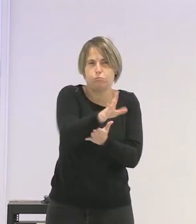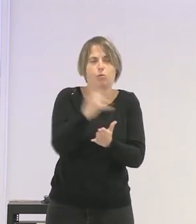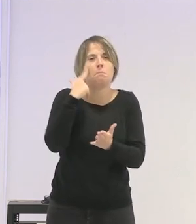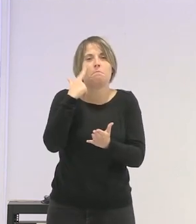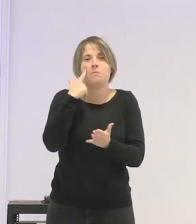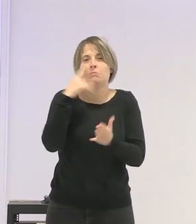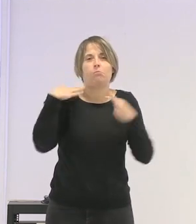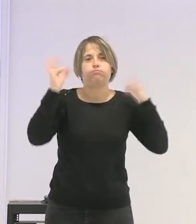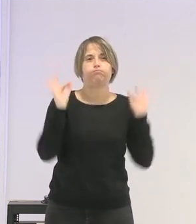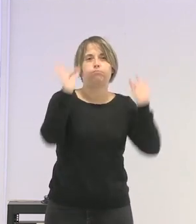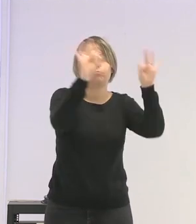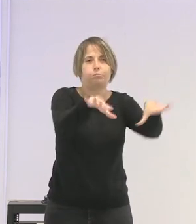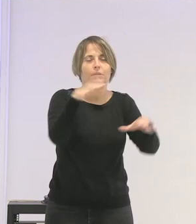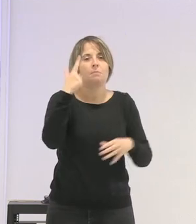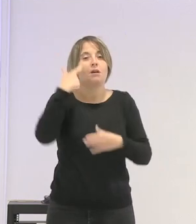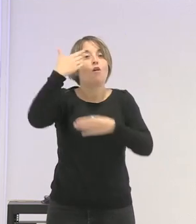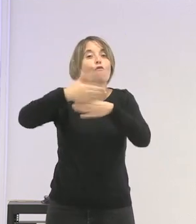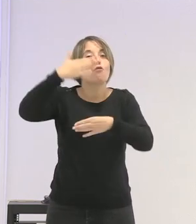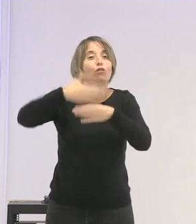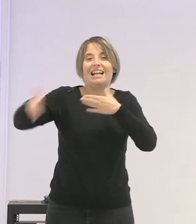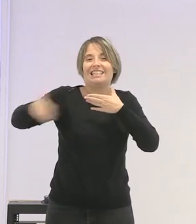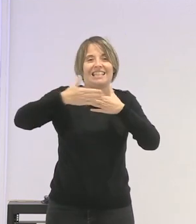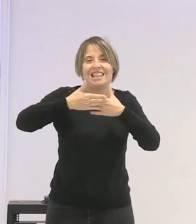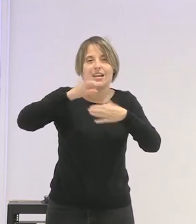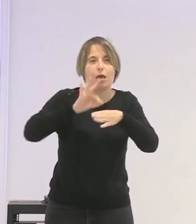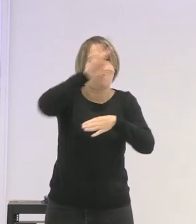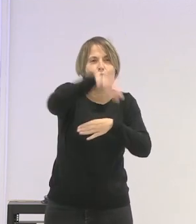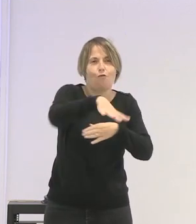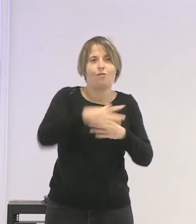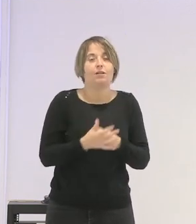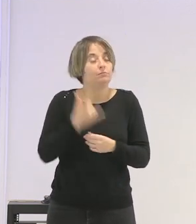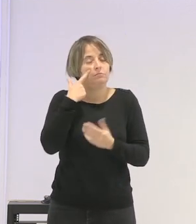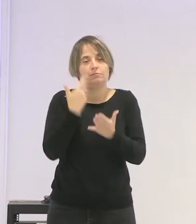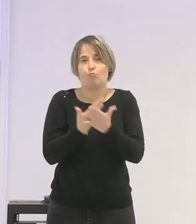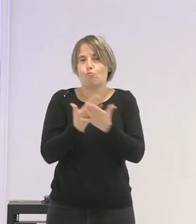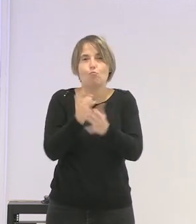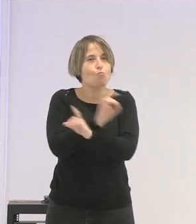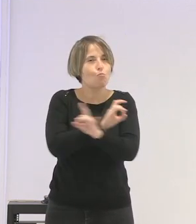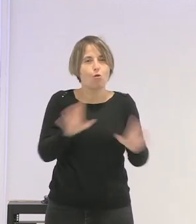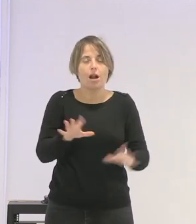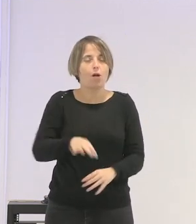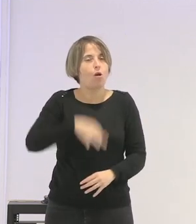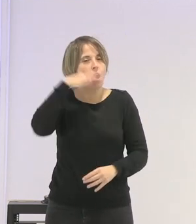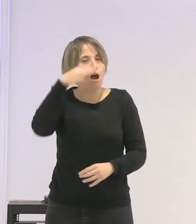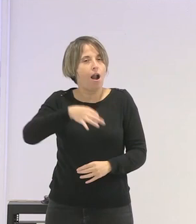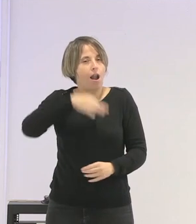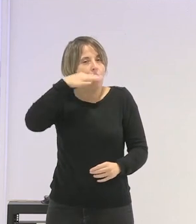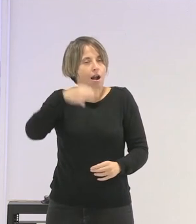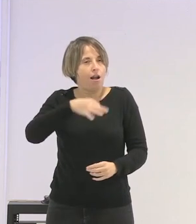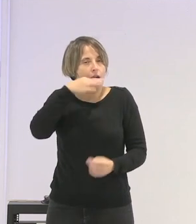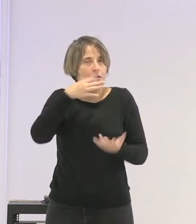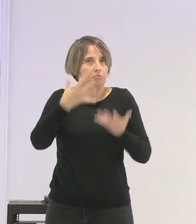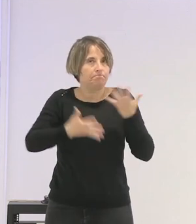en calientes, donde evidentemente las fronteras están cerradas, es muy claro que es un discurso, pues yo creo